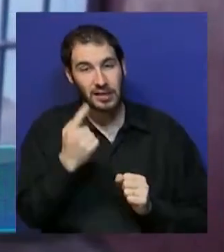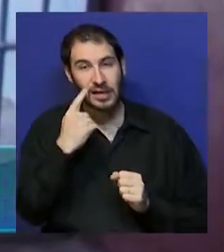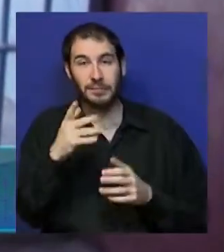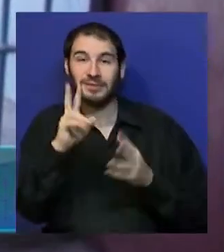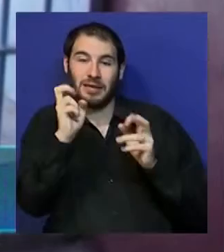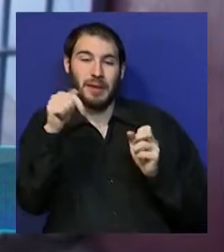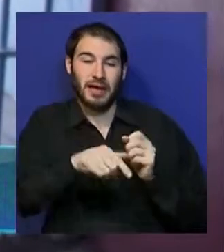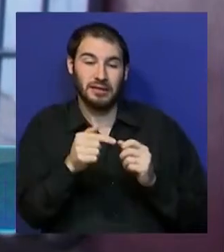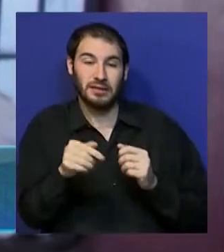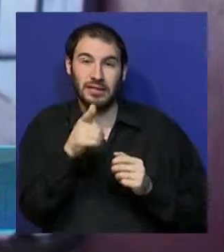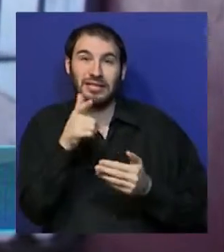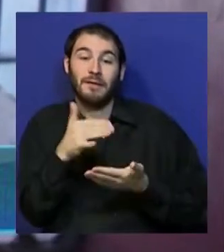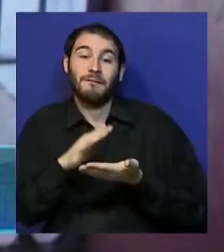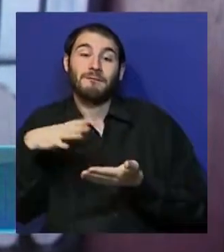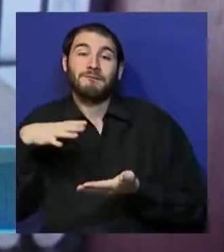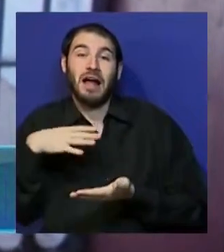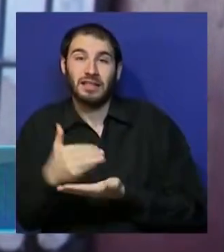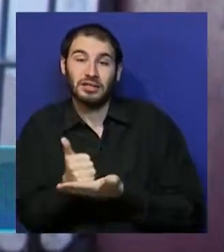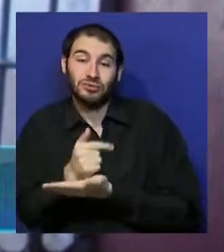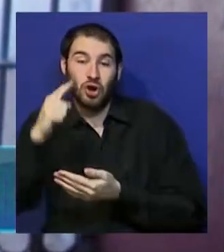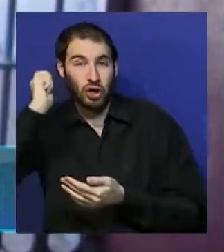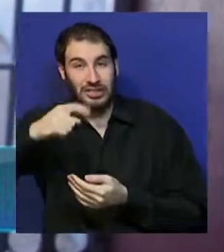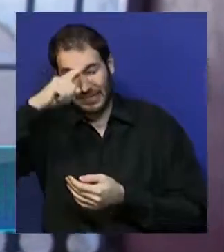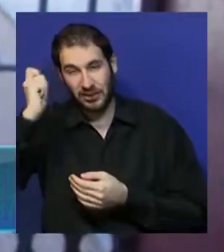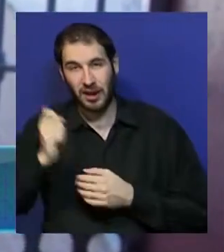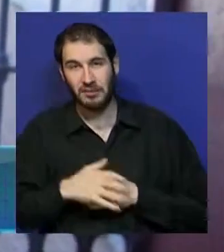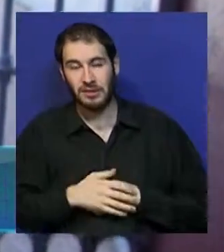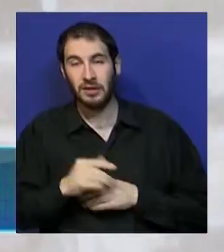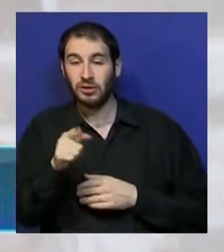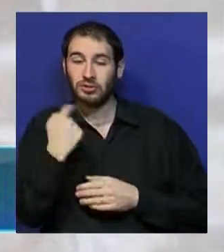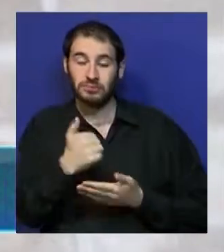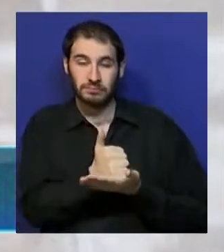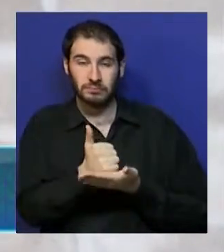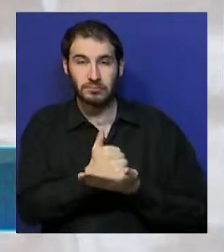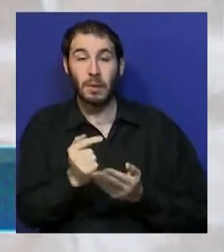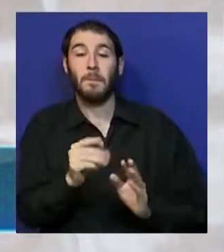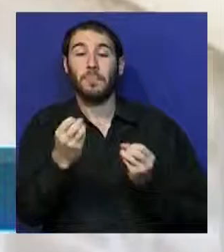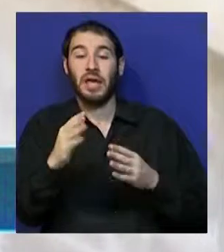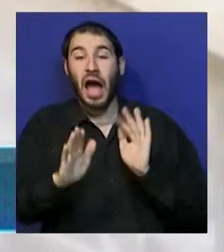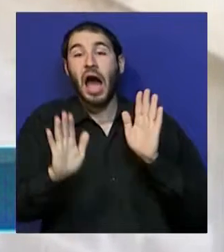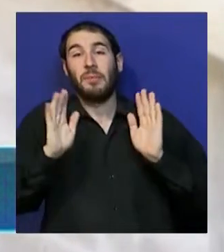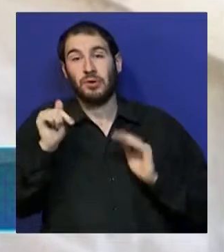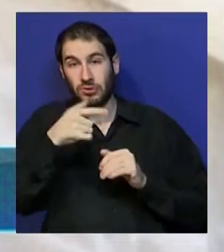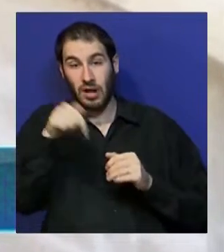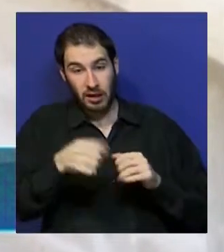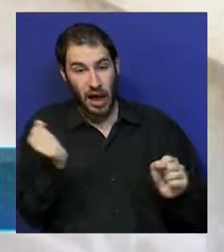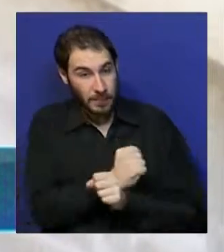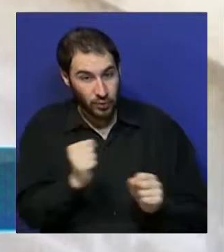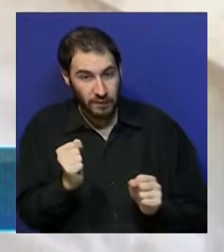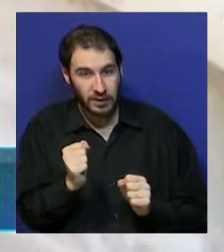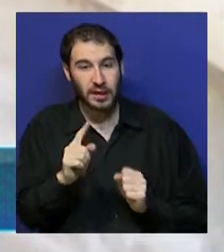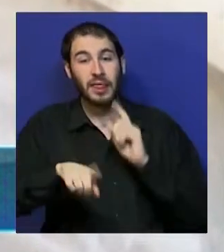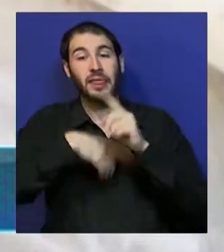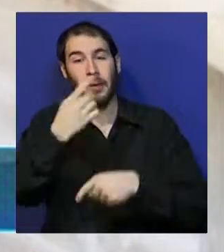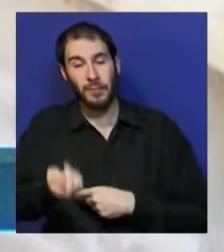una temática que está pendiente de resolución por la Corte Nacional. Deberíamos esperar, porque probablemente esto que vamos a sacar ahora